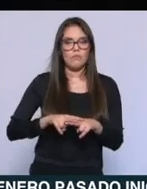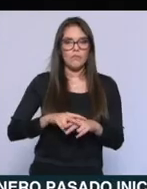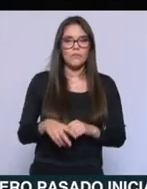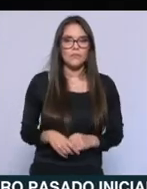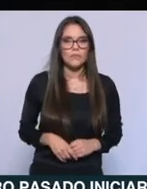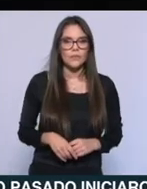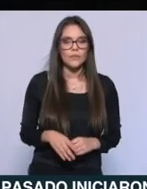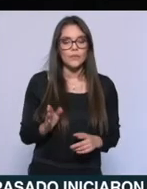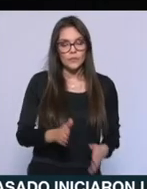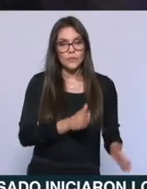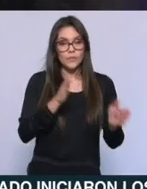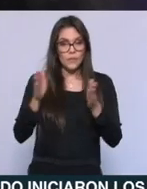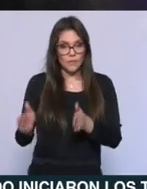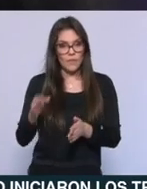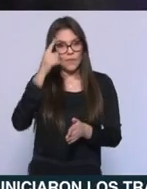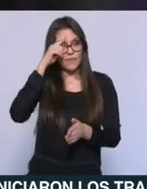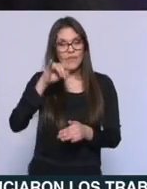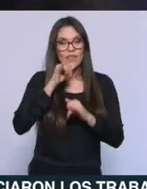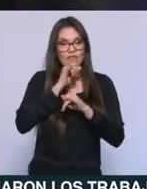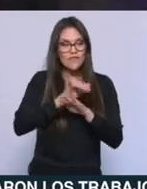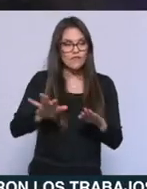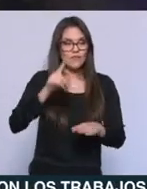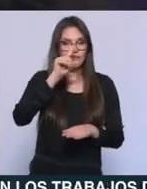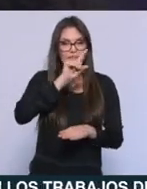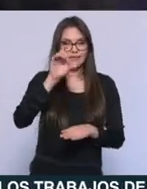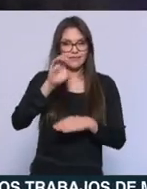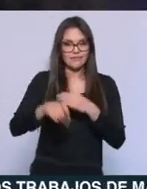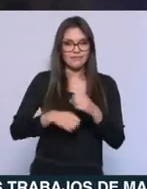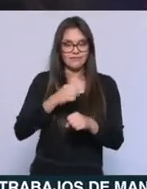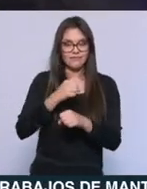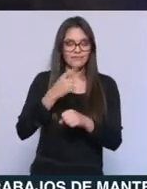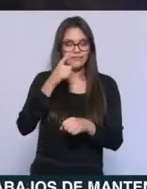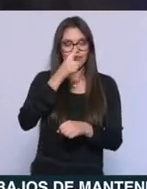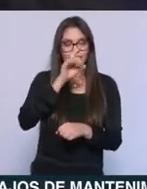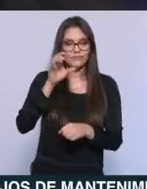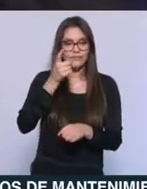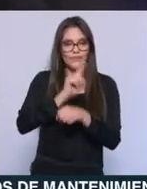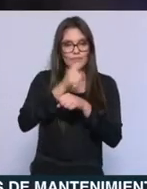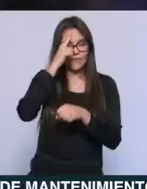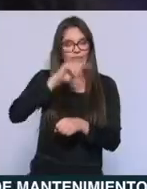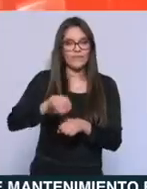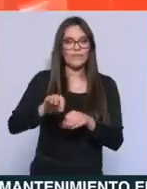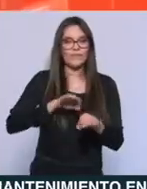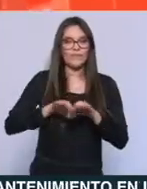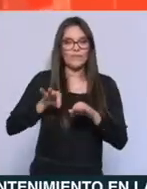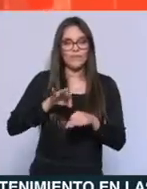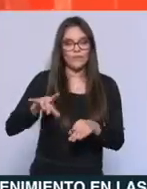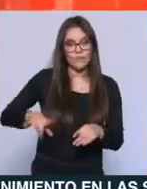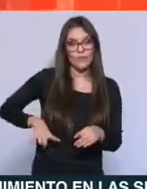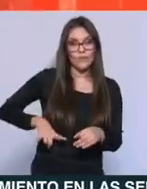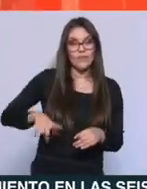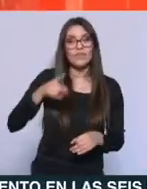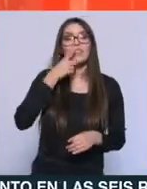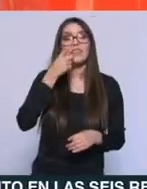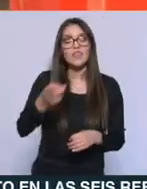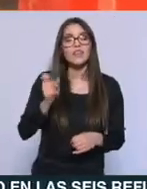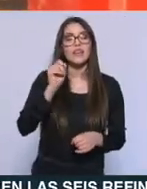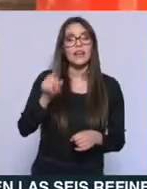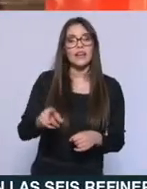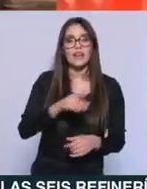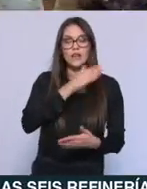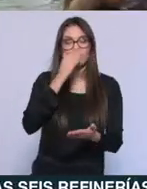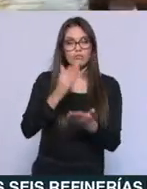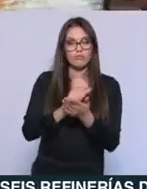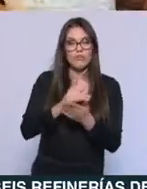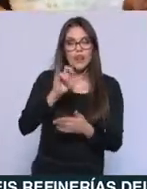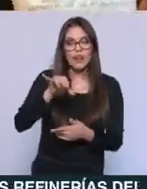de los 100 días de administración de la jefa de gobierno, Florencia Serranía aprovechó para aclarar que el paro de las escaleras eléctricas en la línea 3,